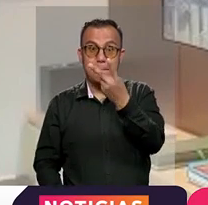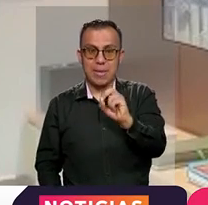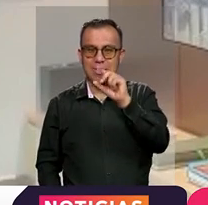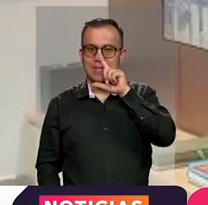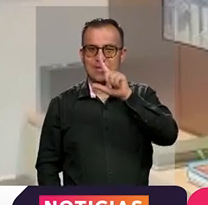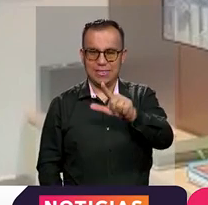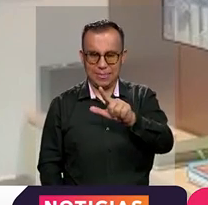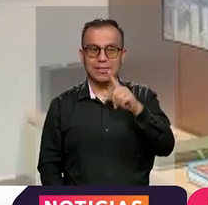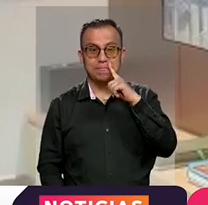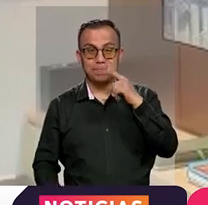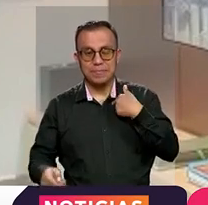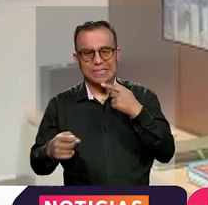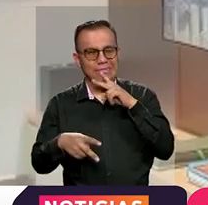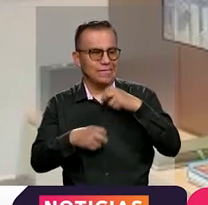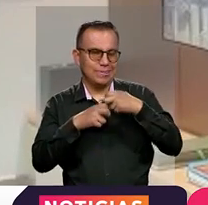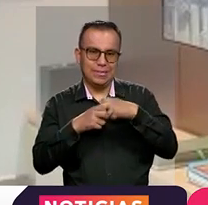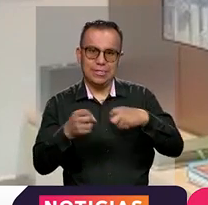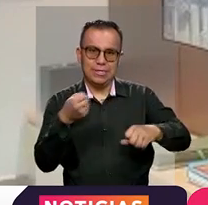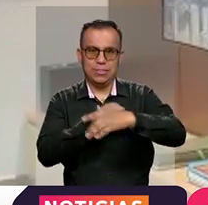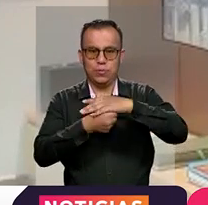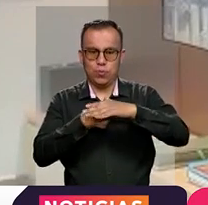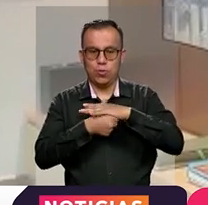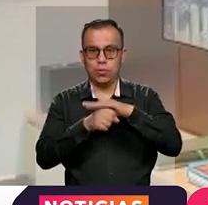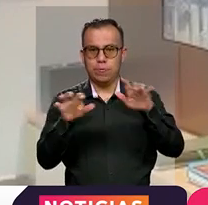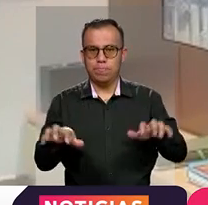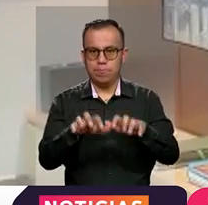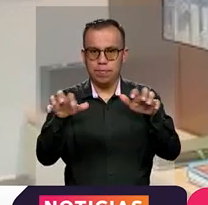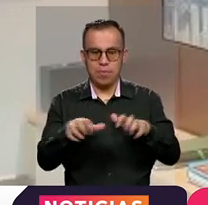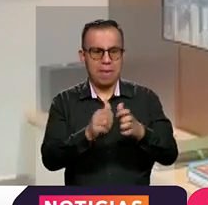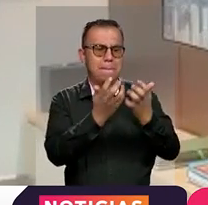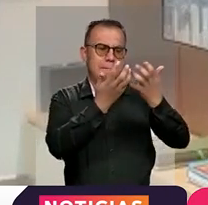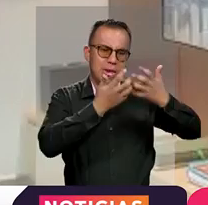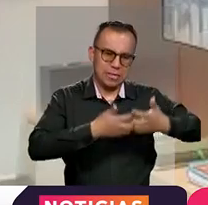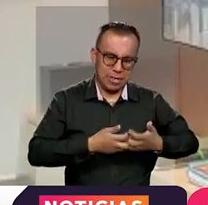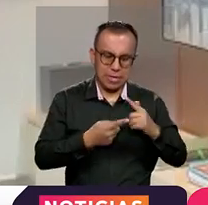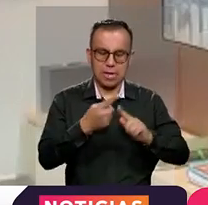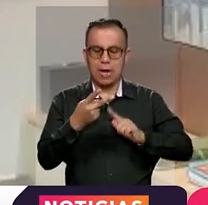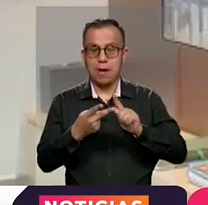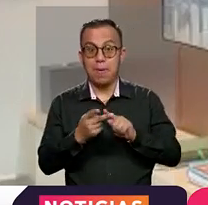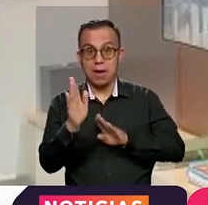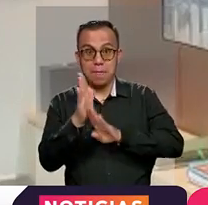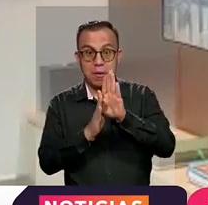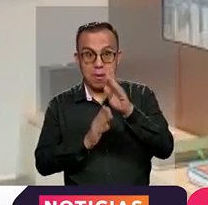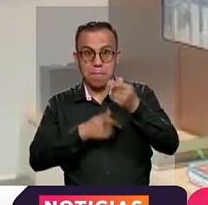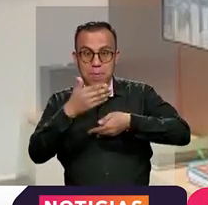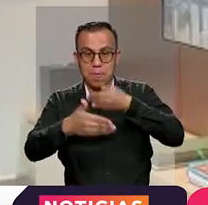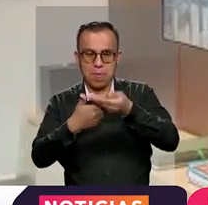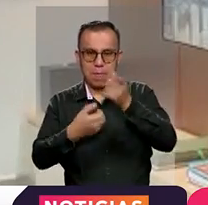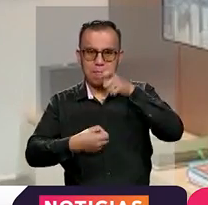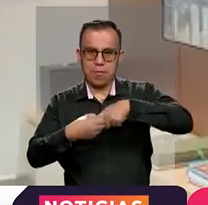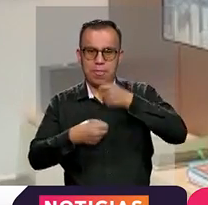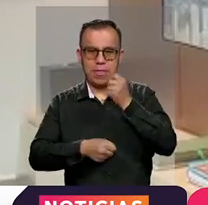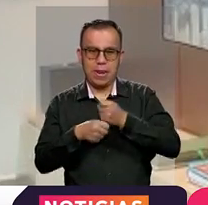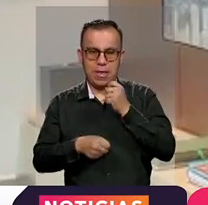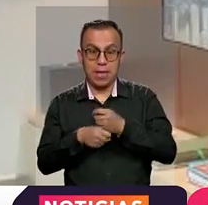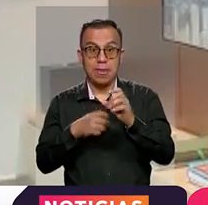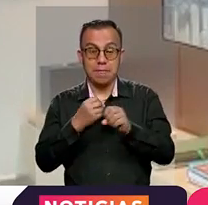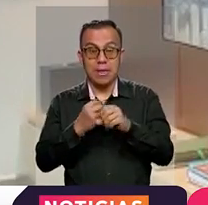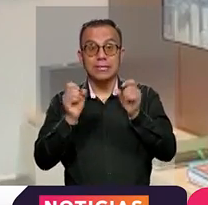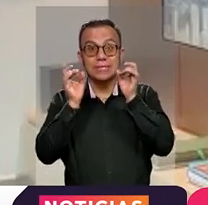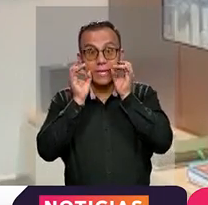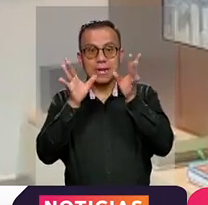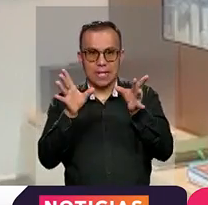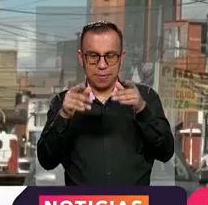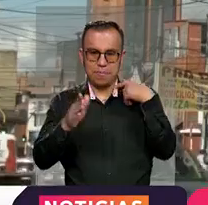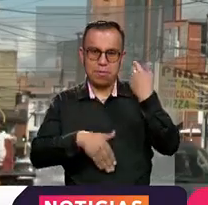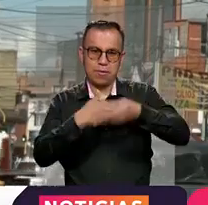julio generarían dificultades para el desarrollo de la actividad empresarial, para la recuperación del empleo y frenaría de manera grave de nuevo